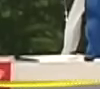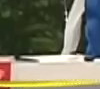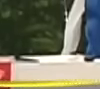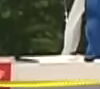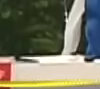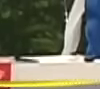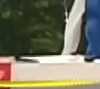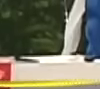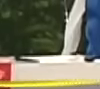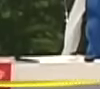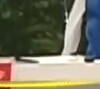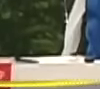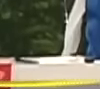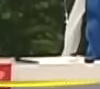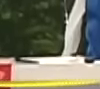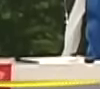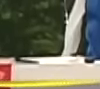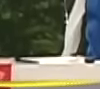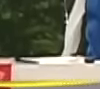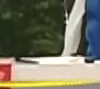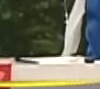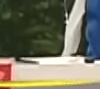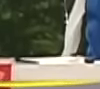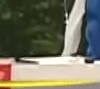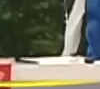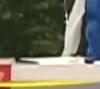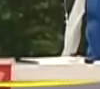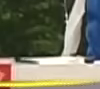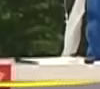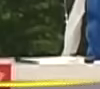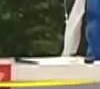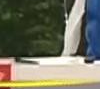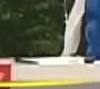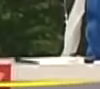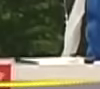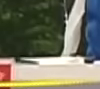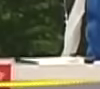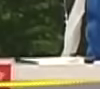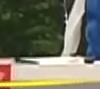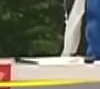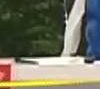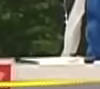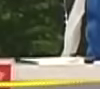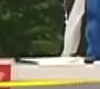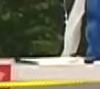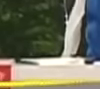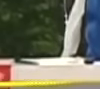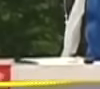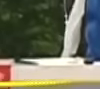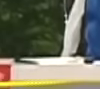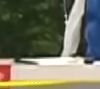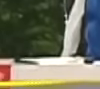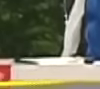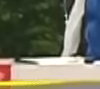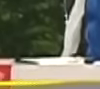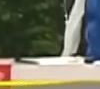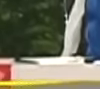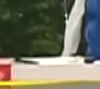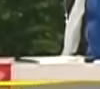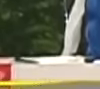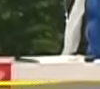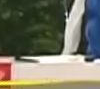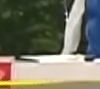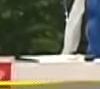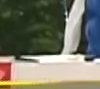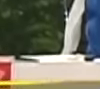jefes de Estado y primeros ministros, hermanos y hermanas, todas y todos. En nombre del